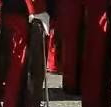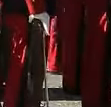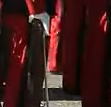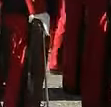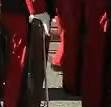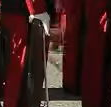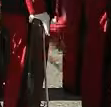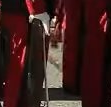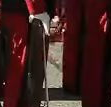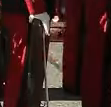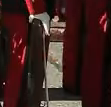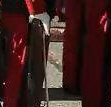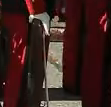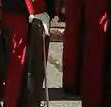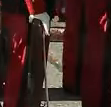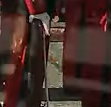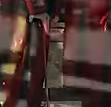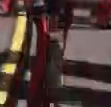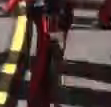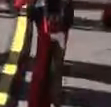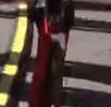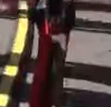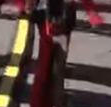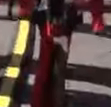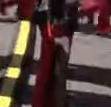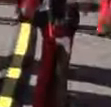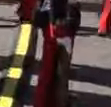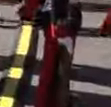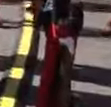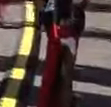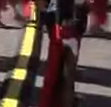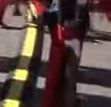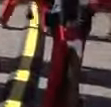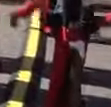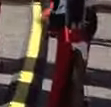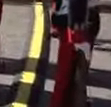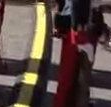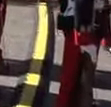El aplauso a la gallarda Escuela Politécnica.